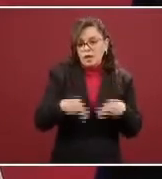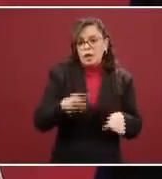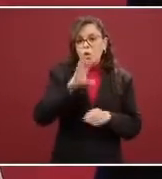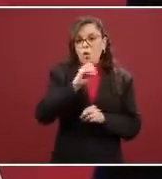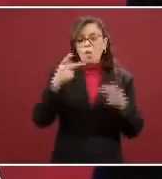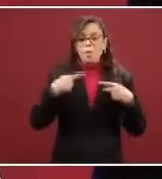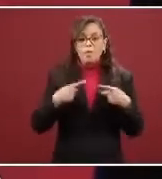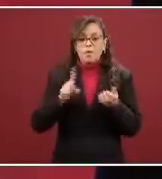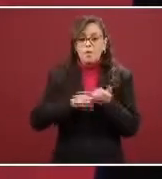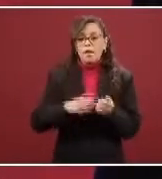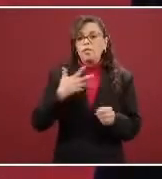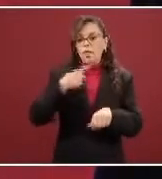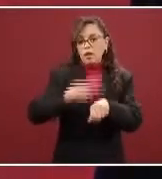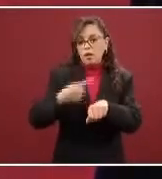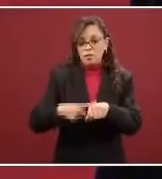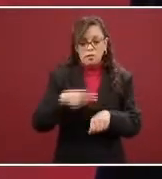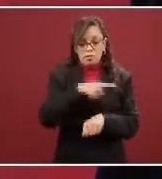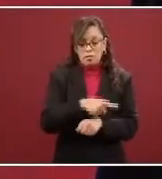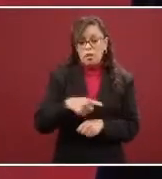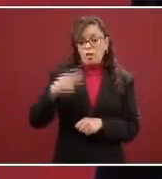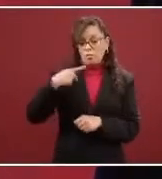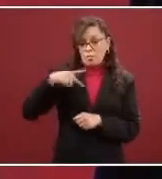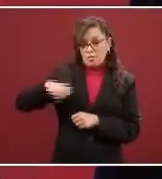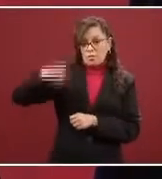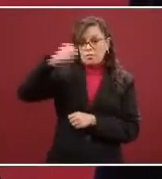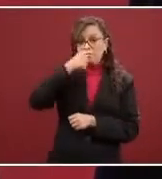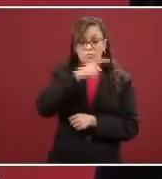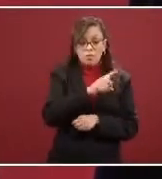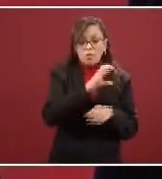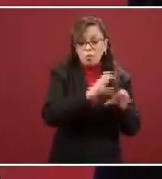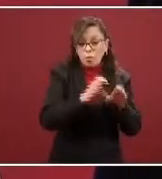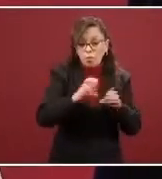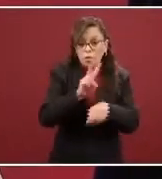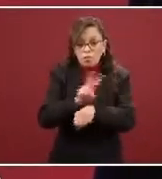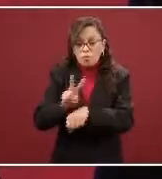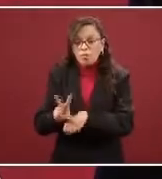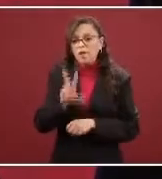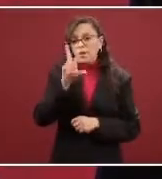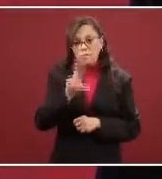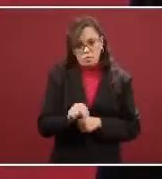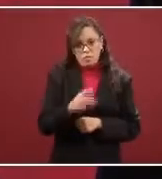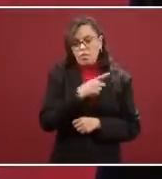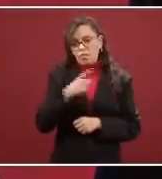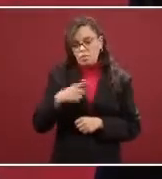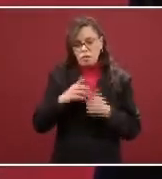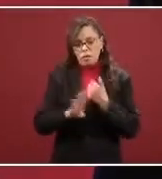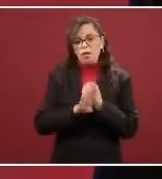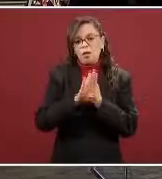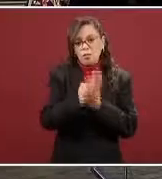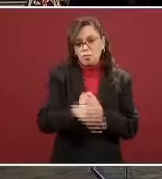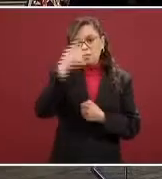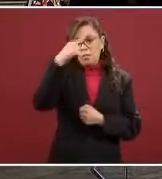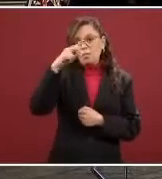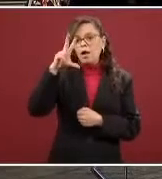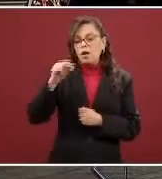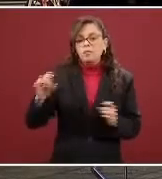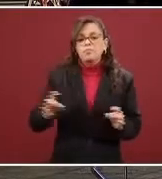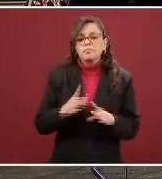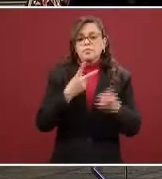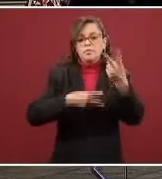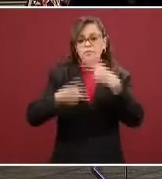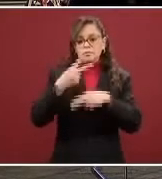esta ocasión, tratar en la medida de lo posible evitarlo, precisamente para evitar un contagio que puedan en